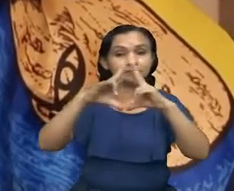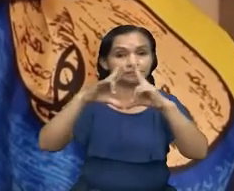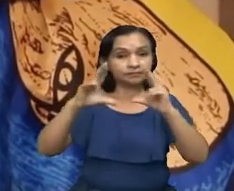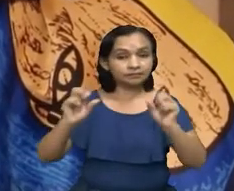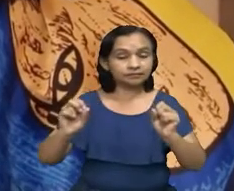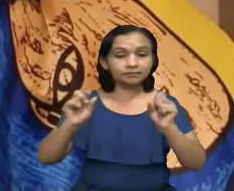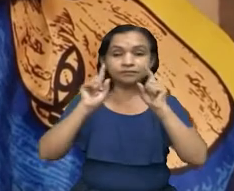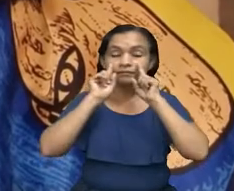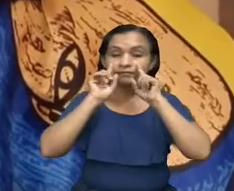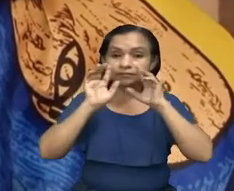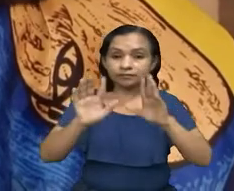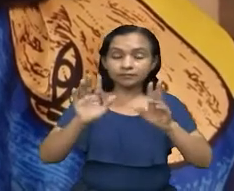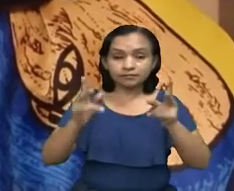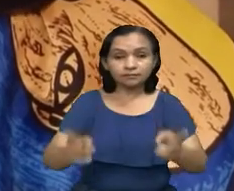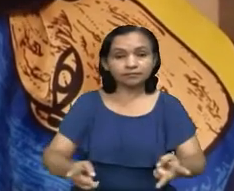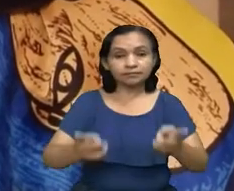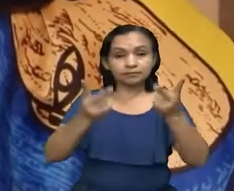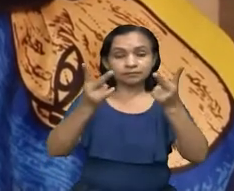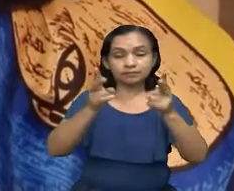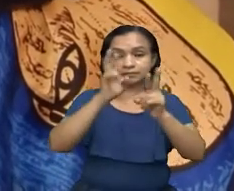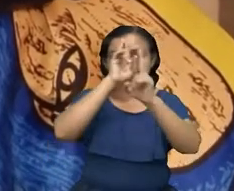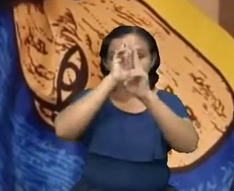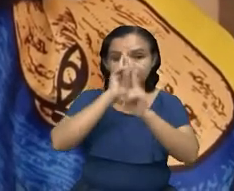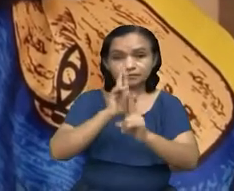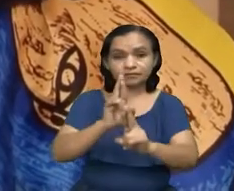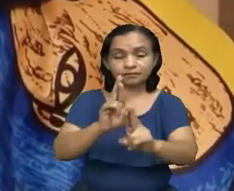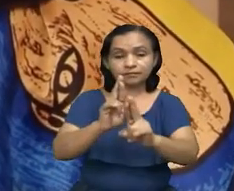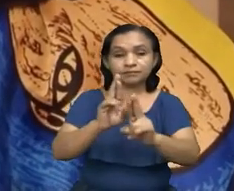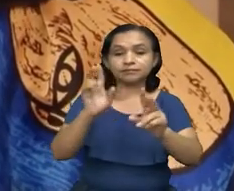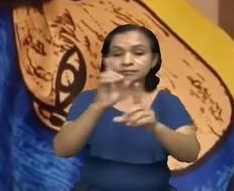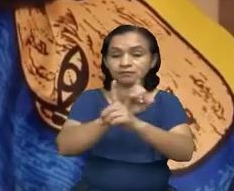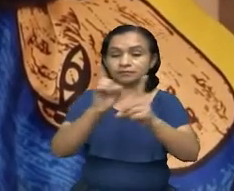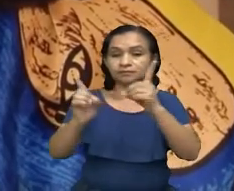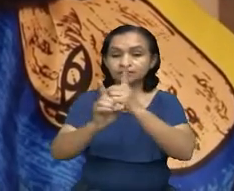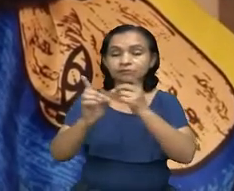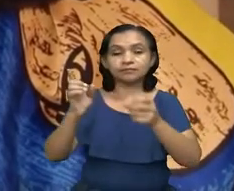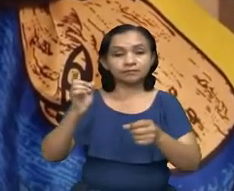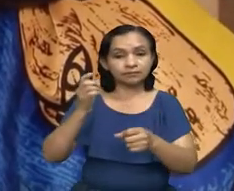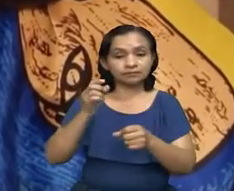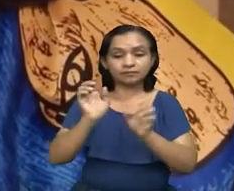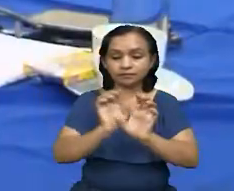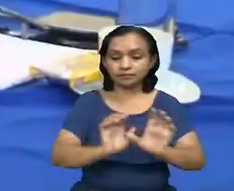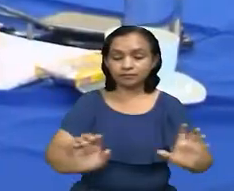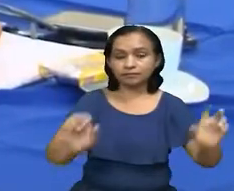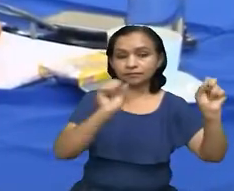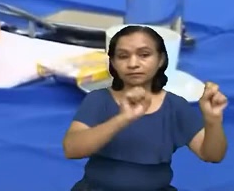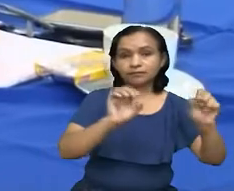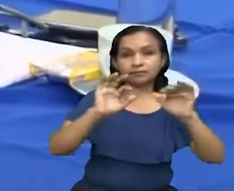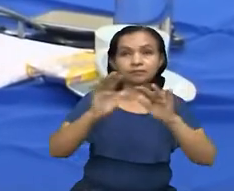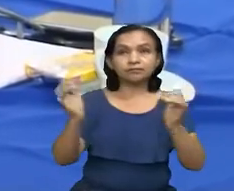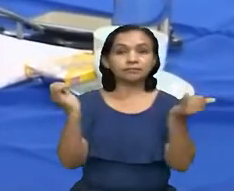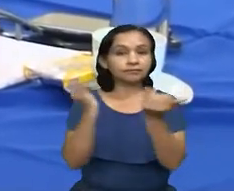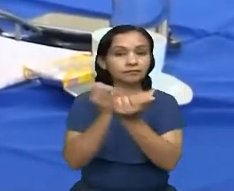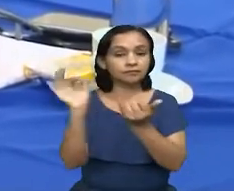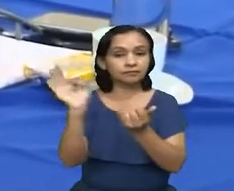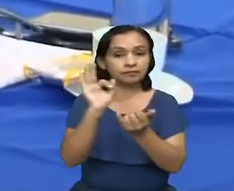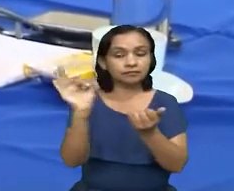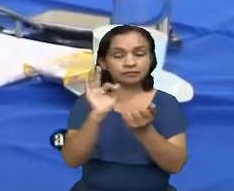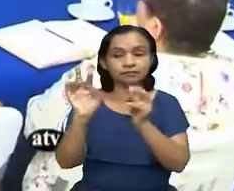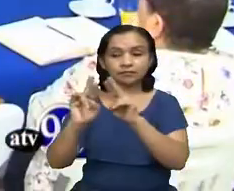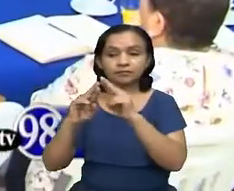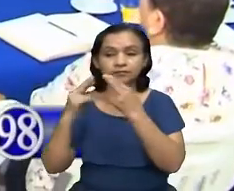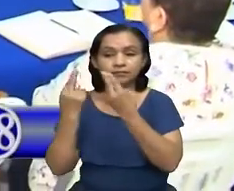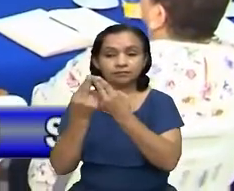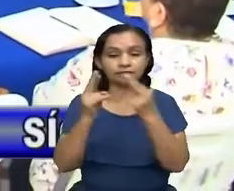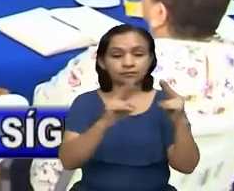El cuidado de ellos, el respeto con que debemos de tratar a nuestra niñez. Igualmente se reunieron las comisiones de